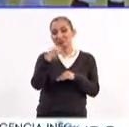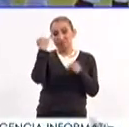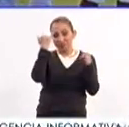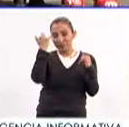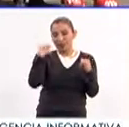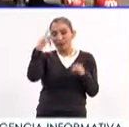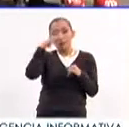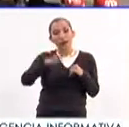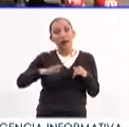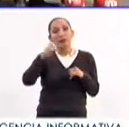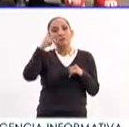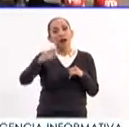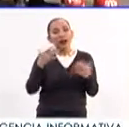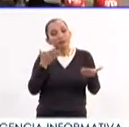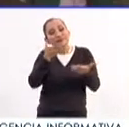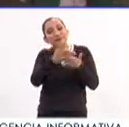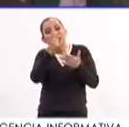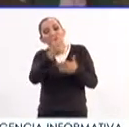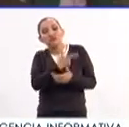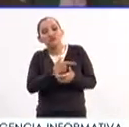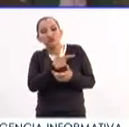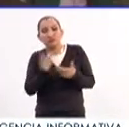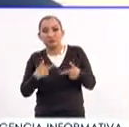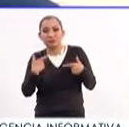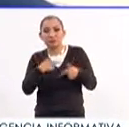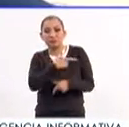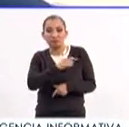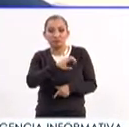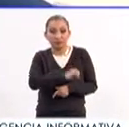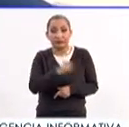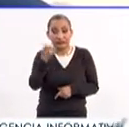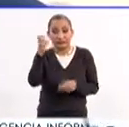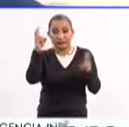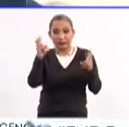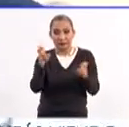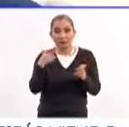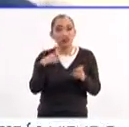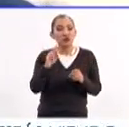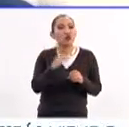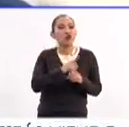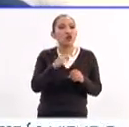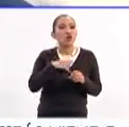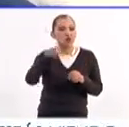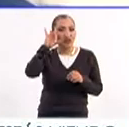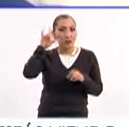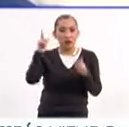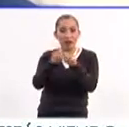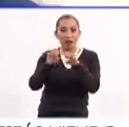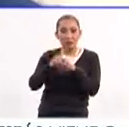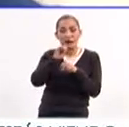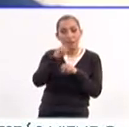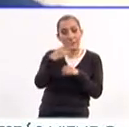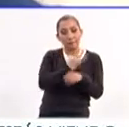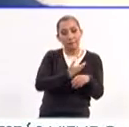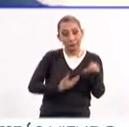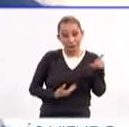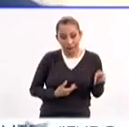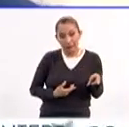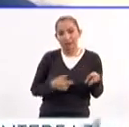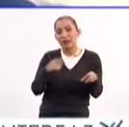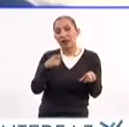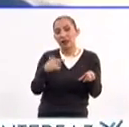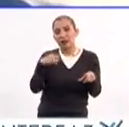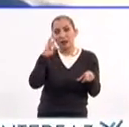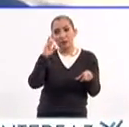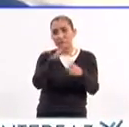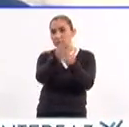del México para acercarse al gusto de la afición mexicana. Ese es un tema que no solamente es de Diablos, es de nuestro presidente. A donde